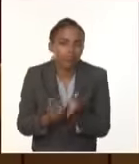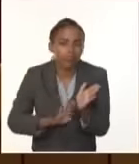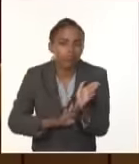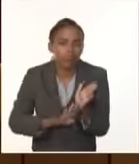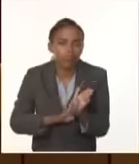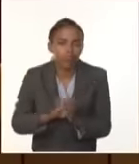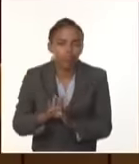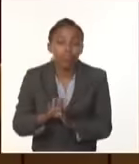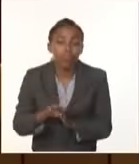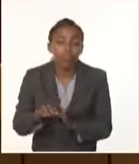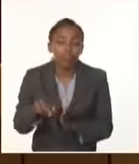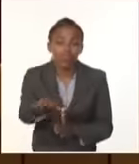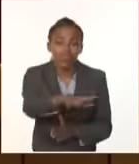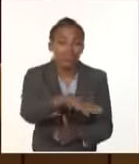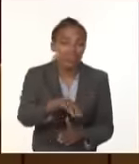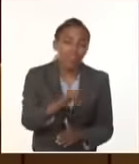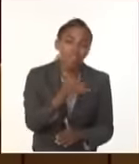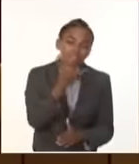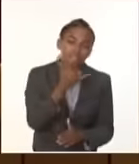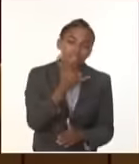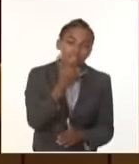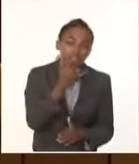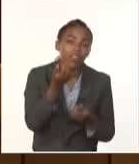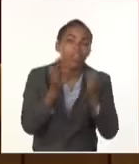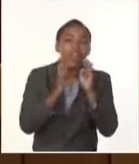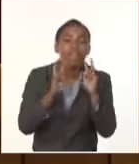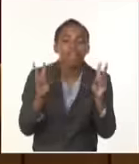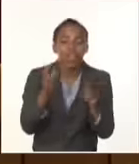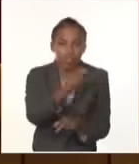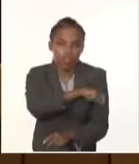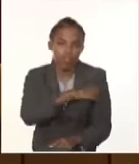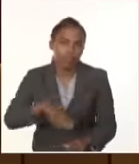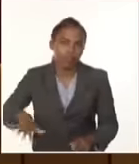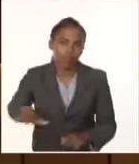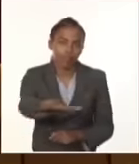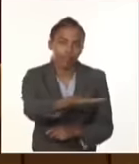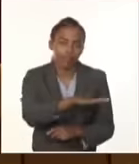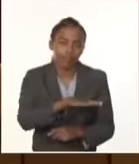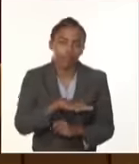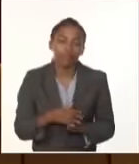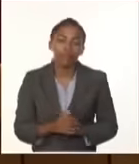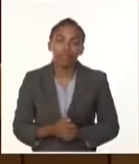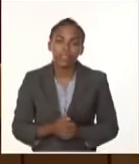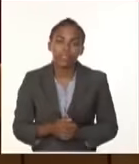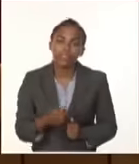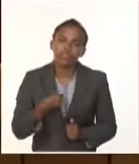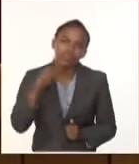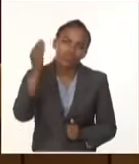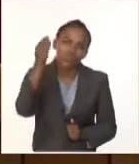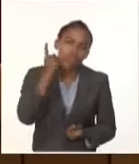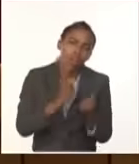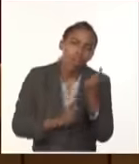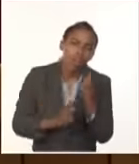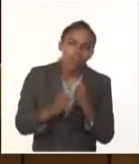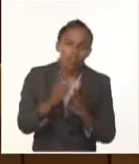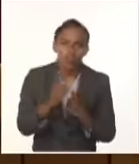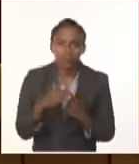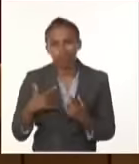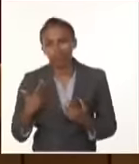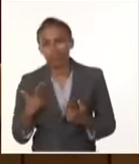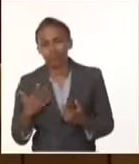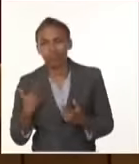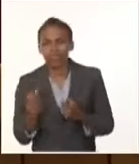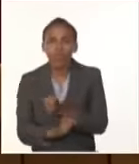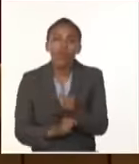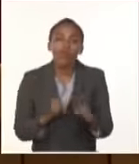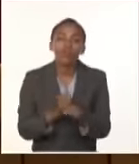duramente impacta sobre la calidad de vida del pueblo. Sé que algunos cuestionan el uso del concepto de economía